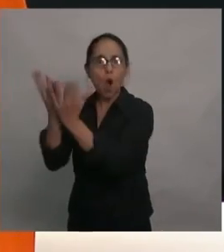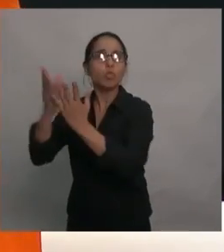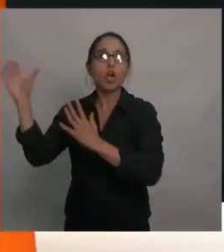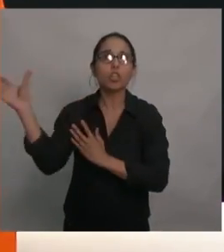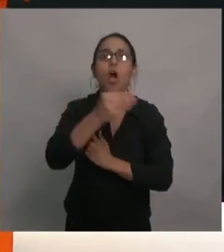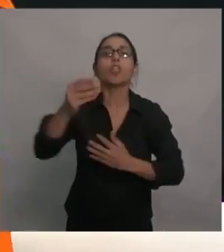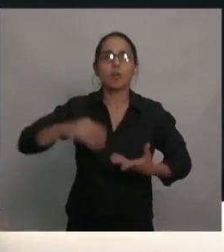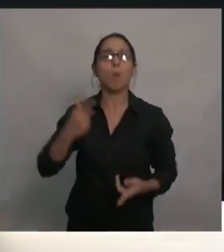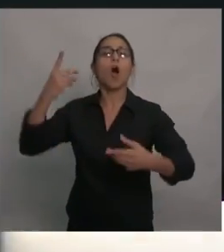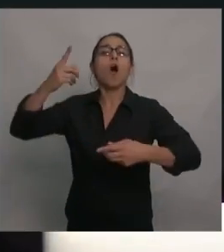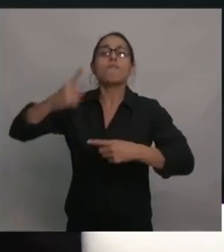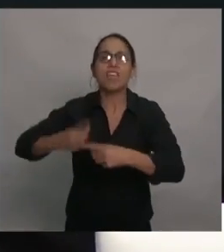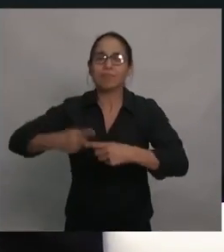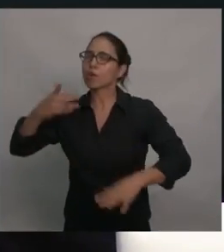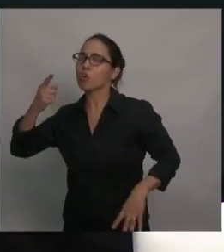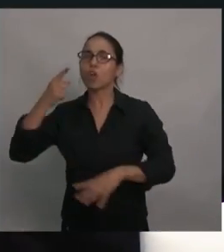agosto. Así que acaban las camisetas.